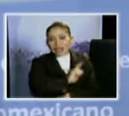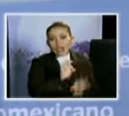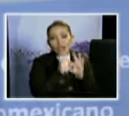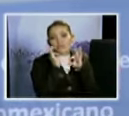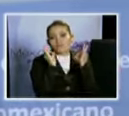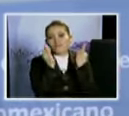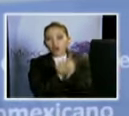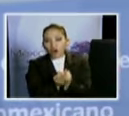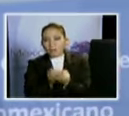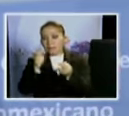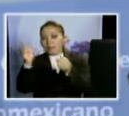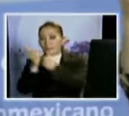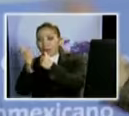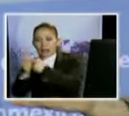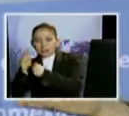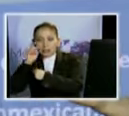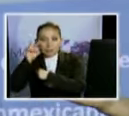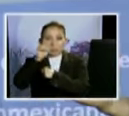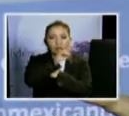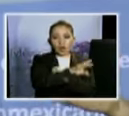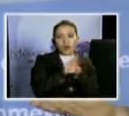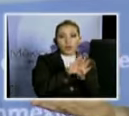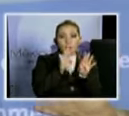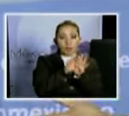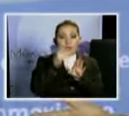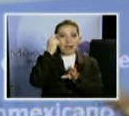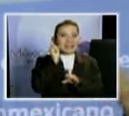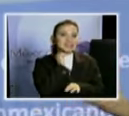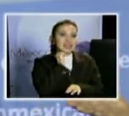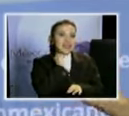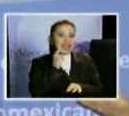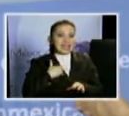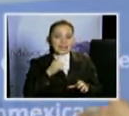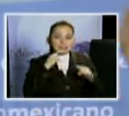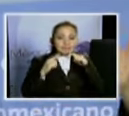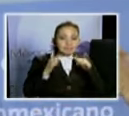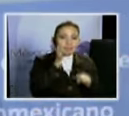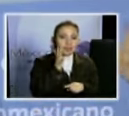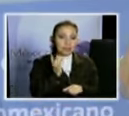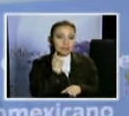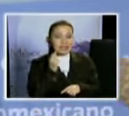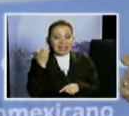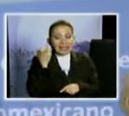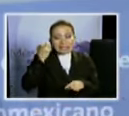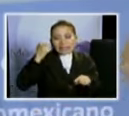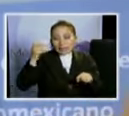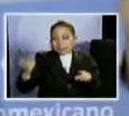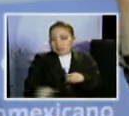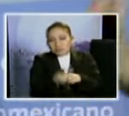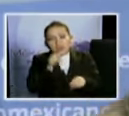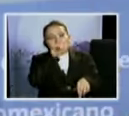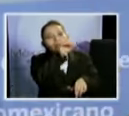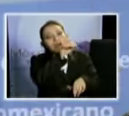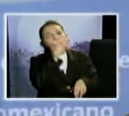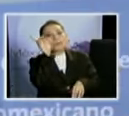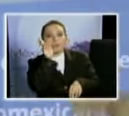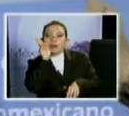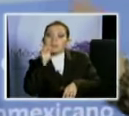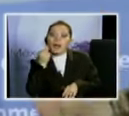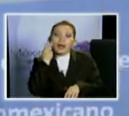mecanismos multilaterales, y yo diría también un papel para los senadores y los legisladores, es ese cuestionamiento. A ver,